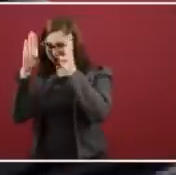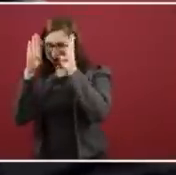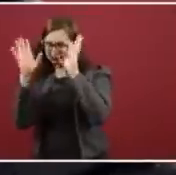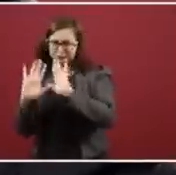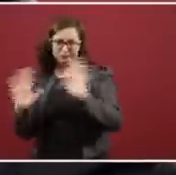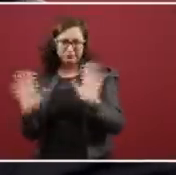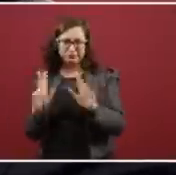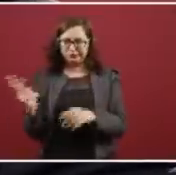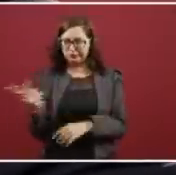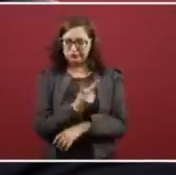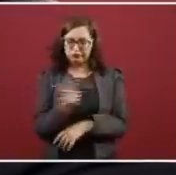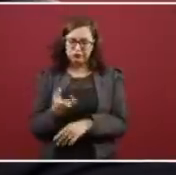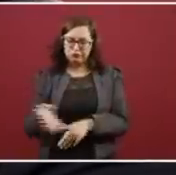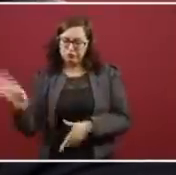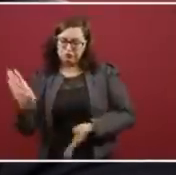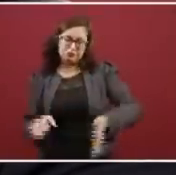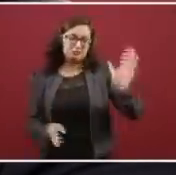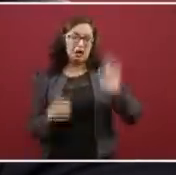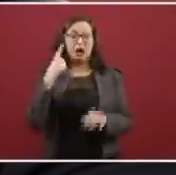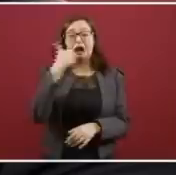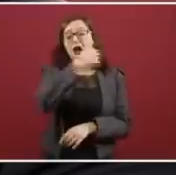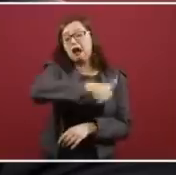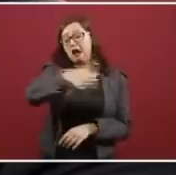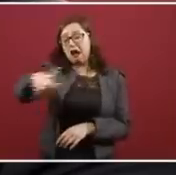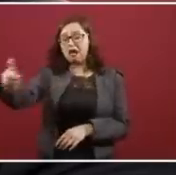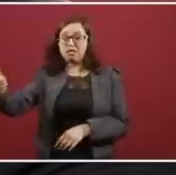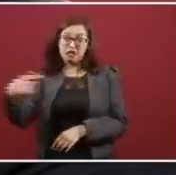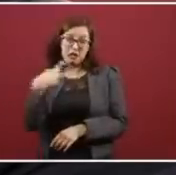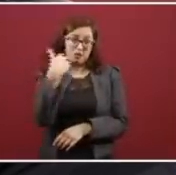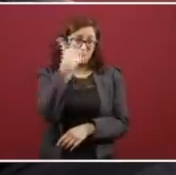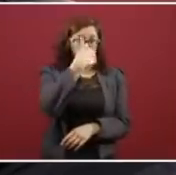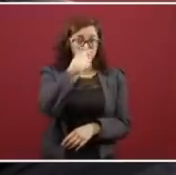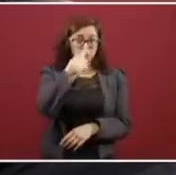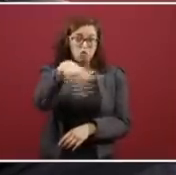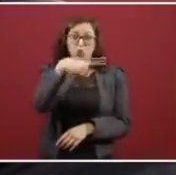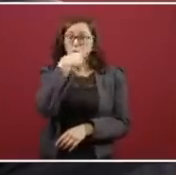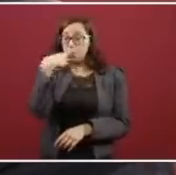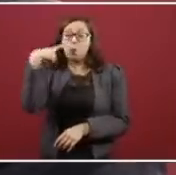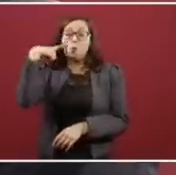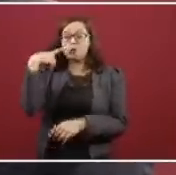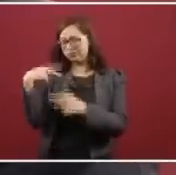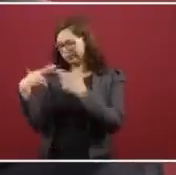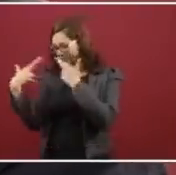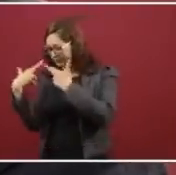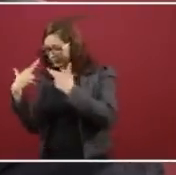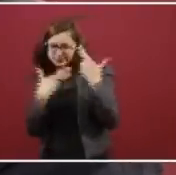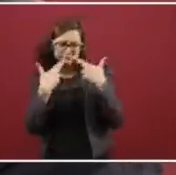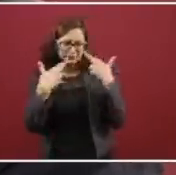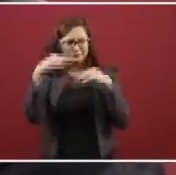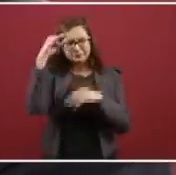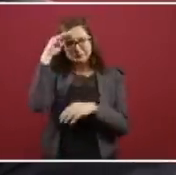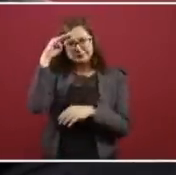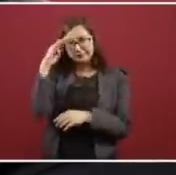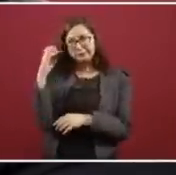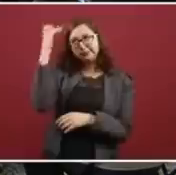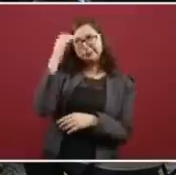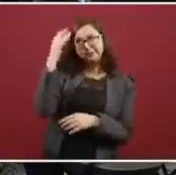y ya que cada quien haga su tarea su análisis su reflexión